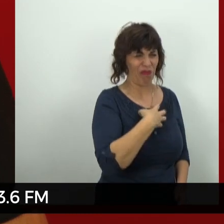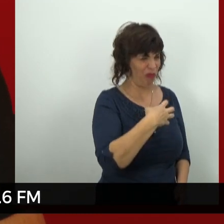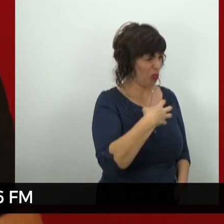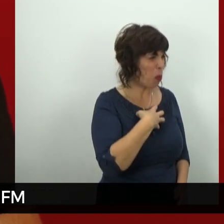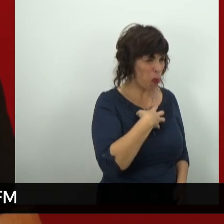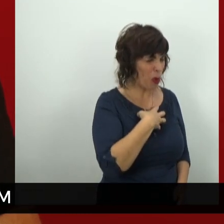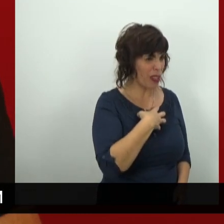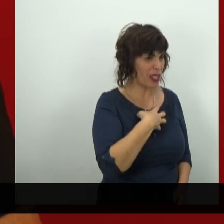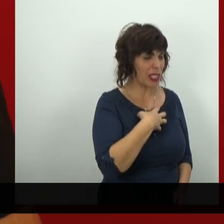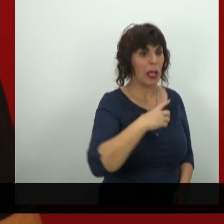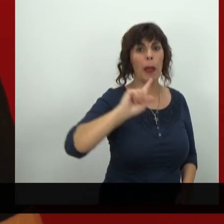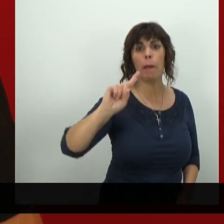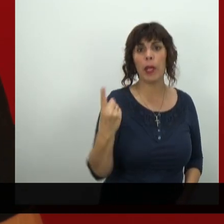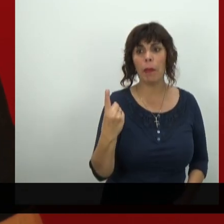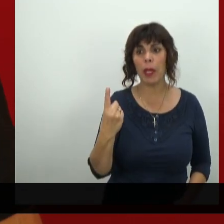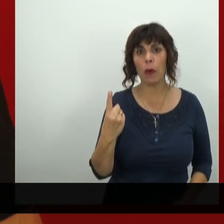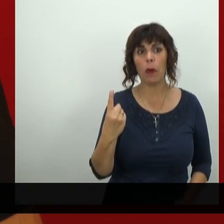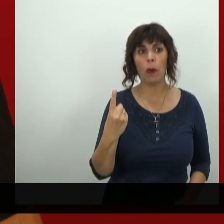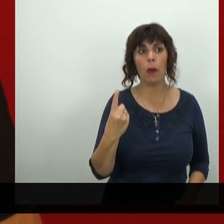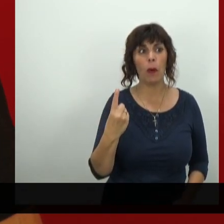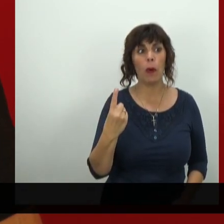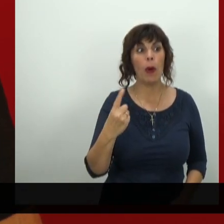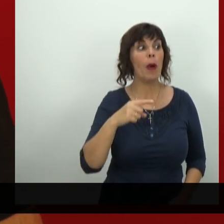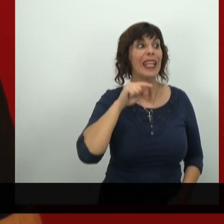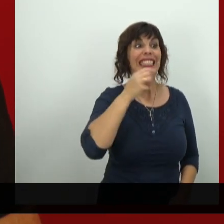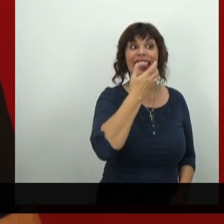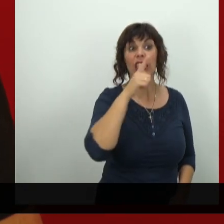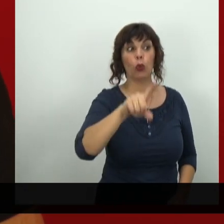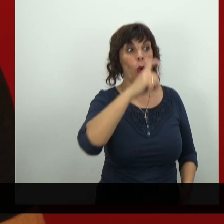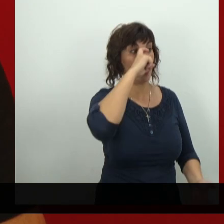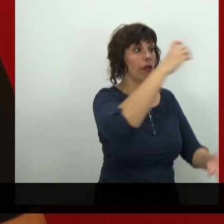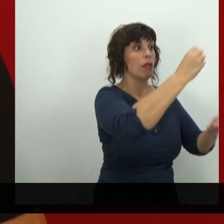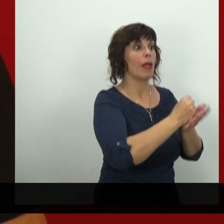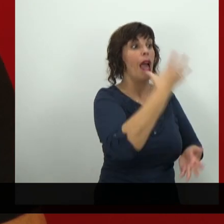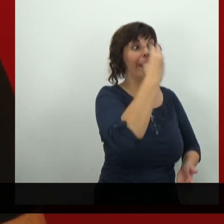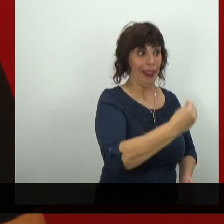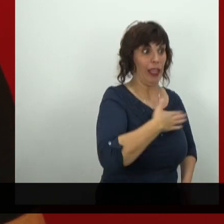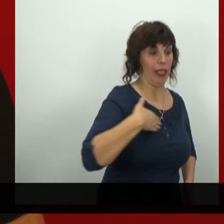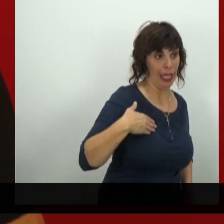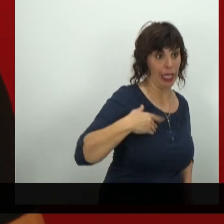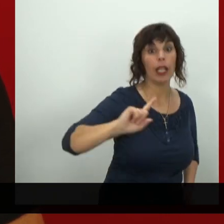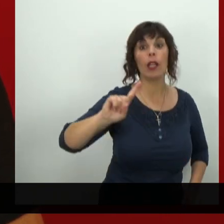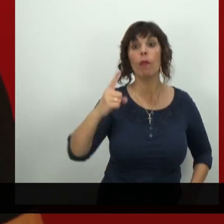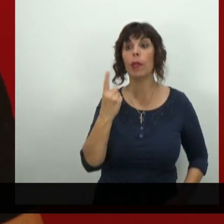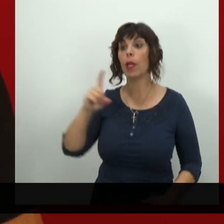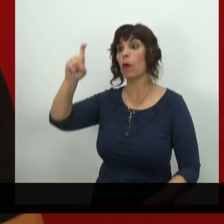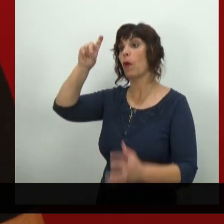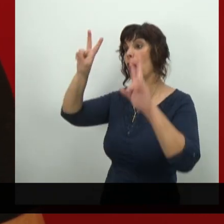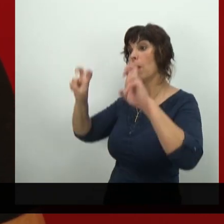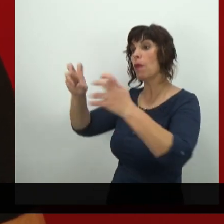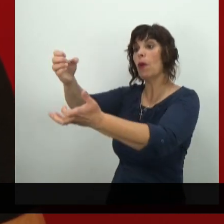No vas a comprender Levítico si no leíste Lucas,